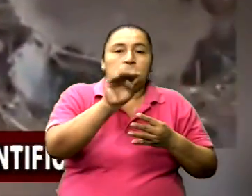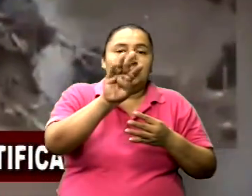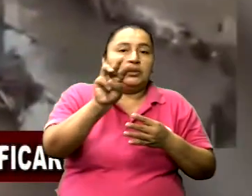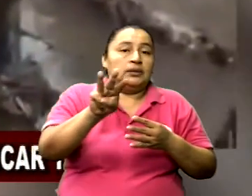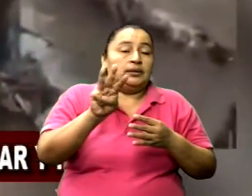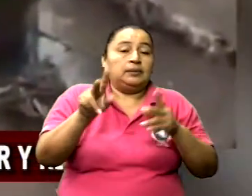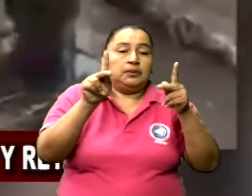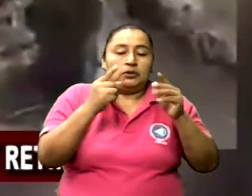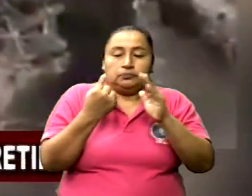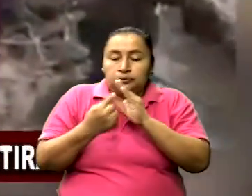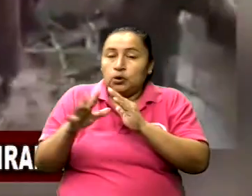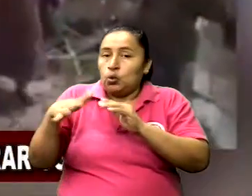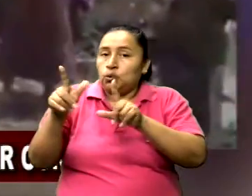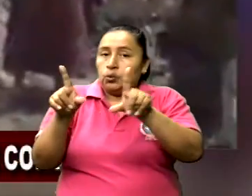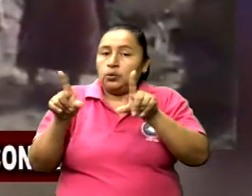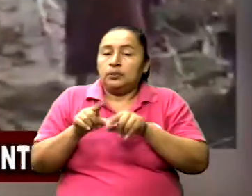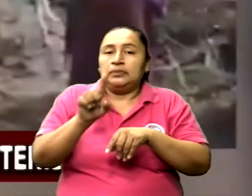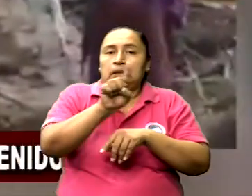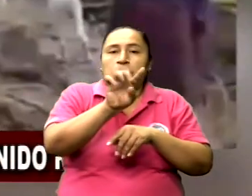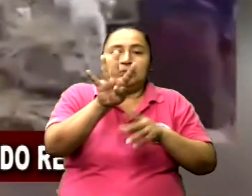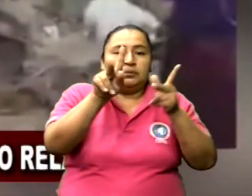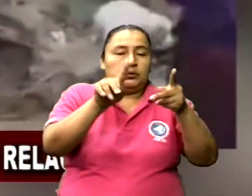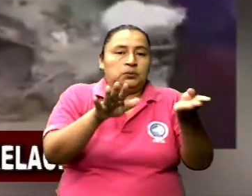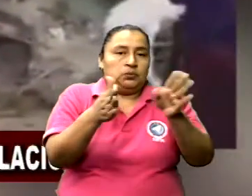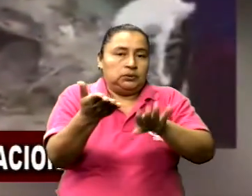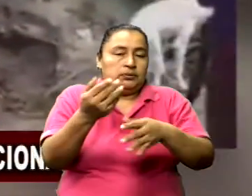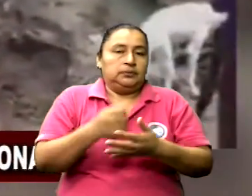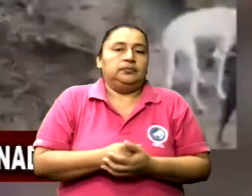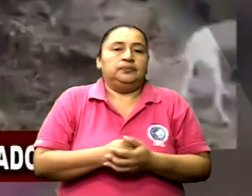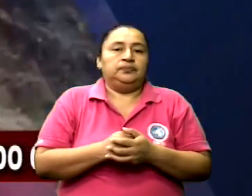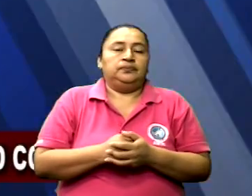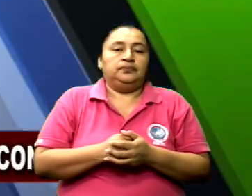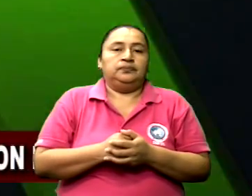333 albergados y 14 muertos.